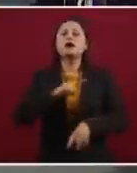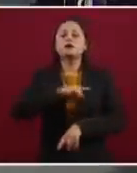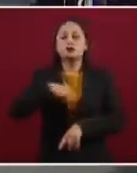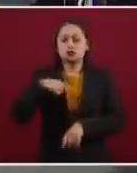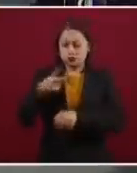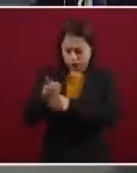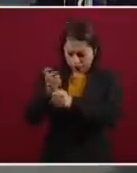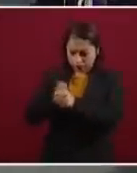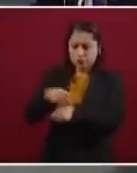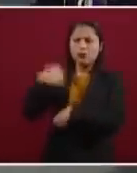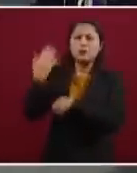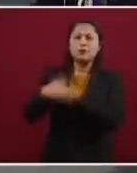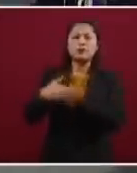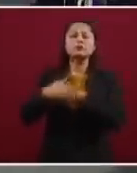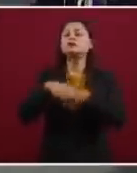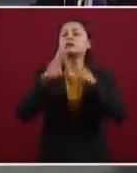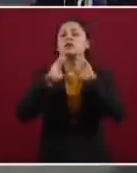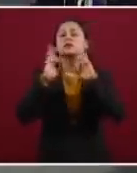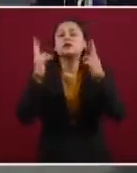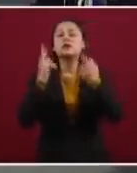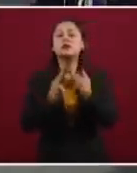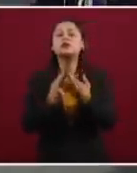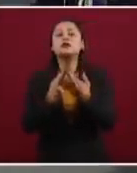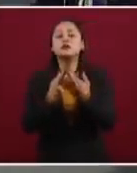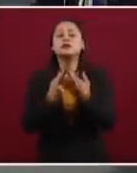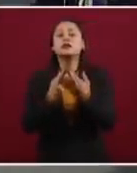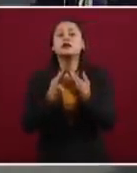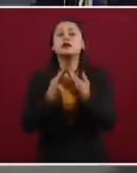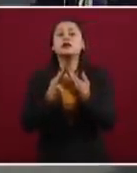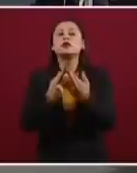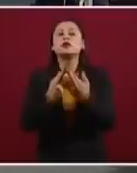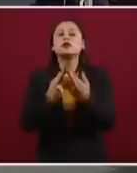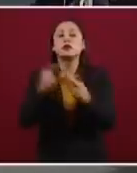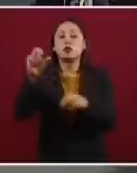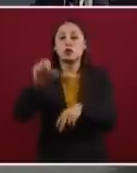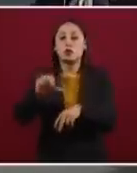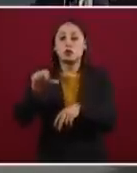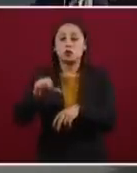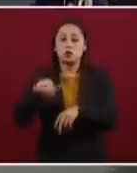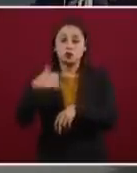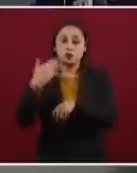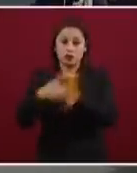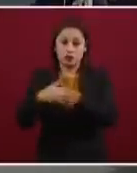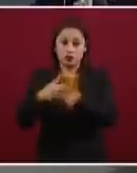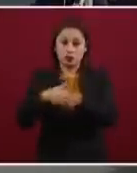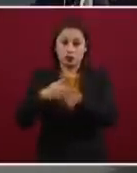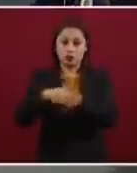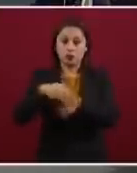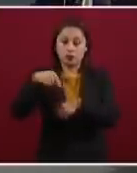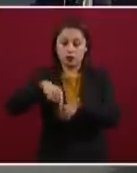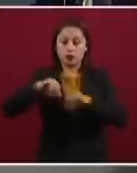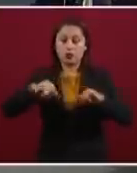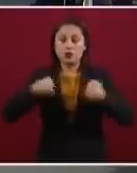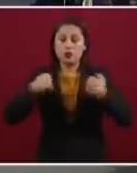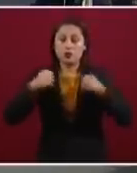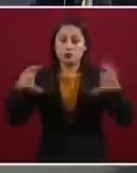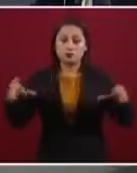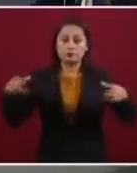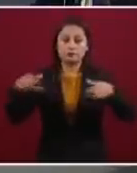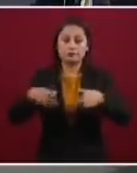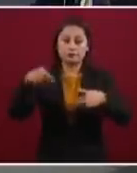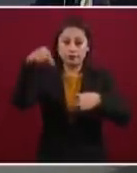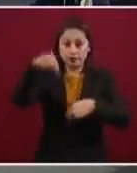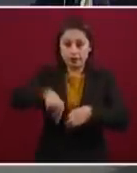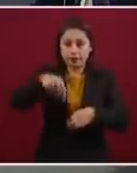sobre lo mismo con los jóvenes más tarde aquí en el patio central